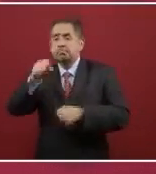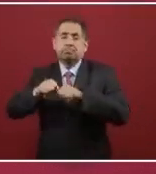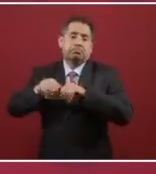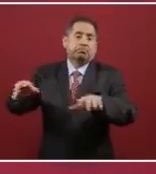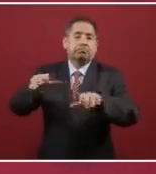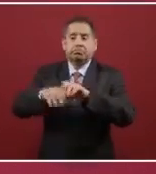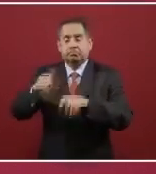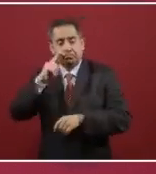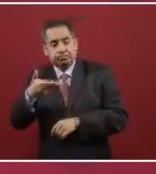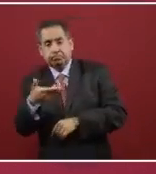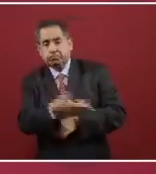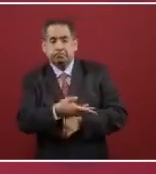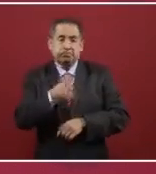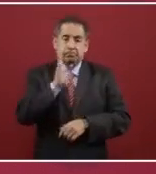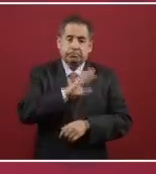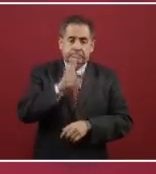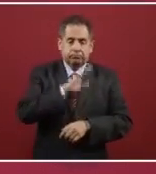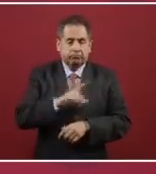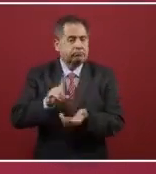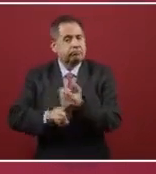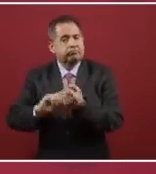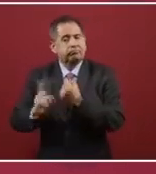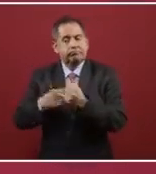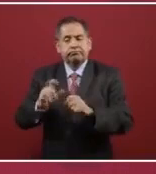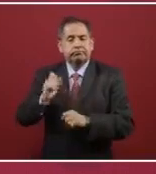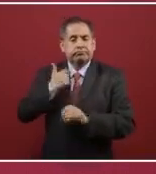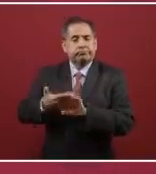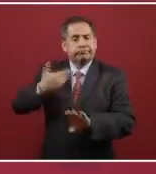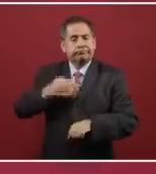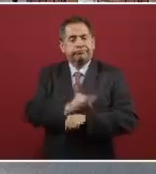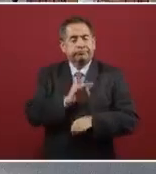todo lo que significaba de repente.